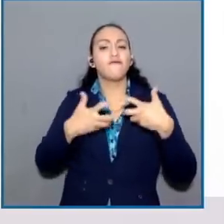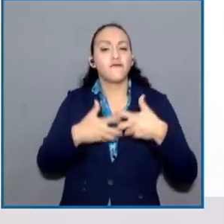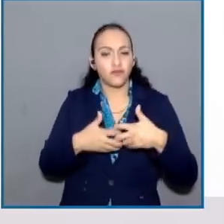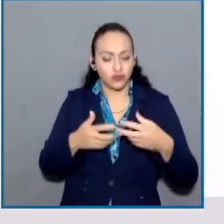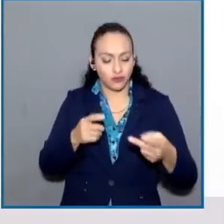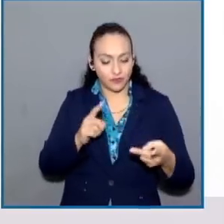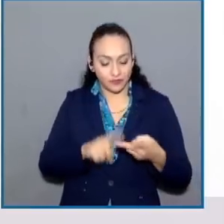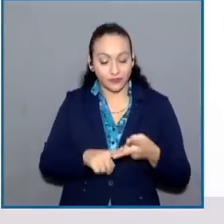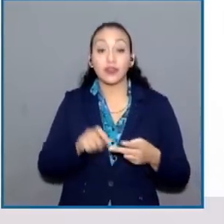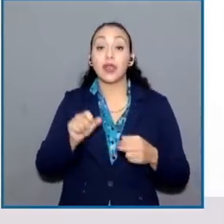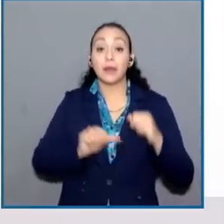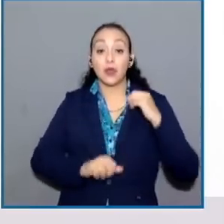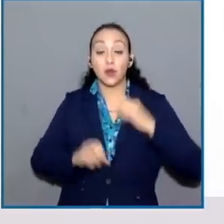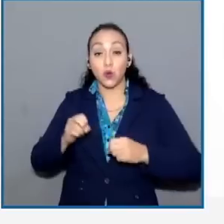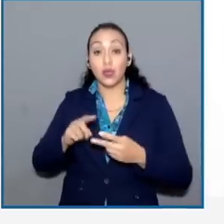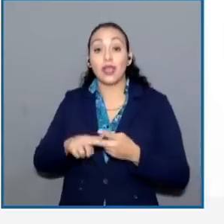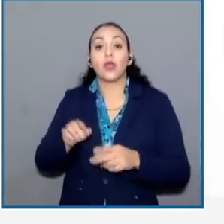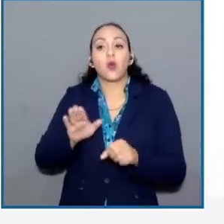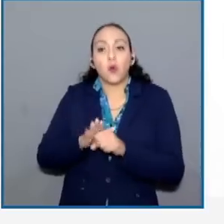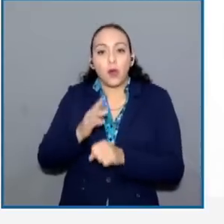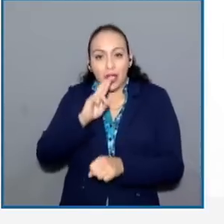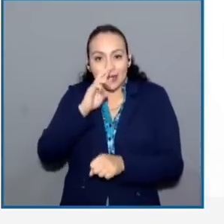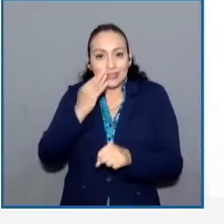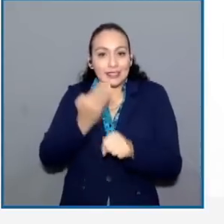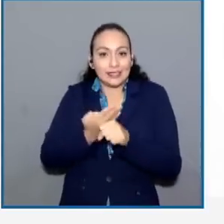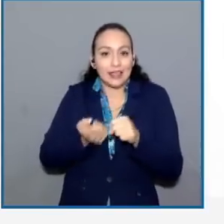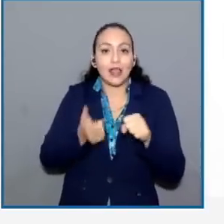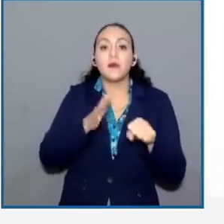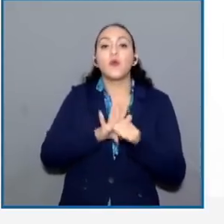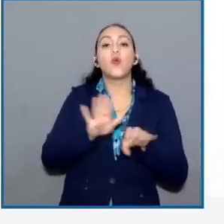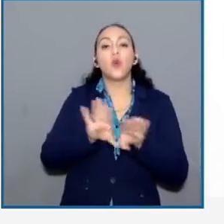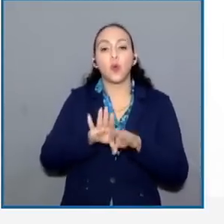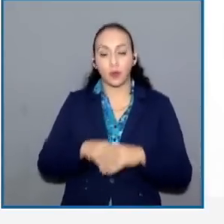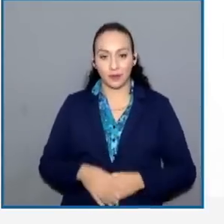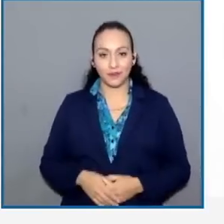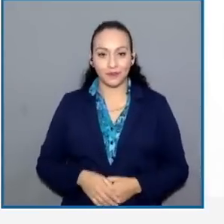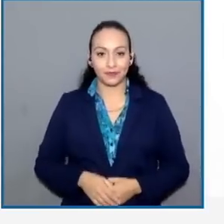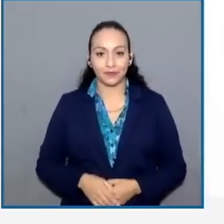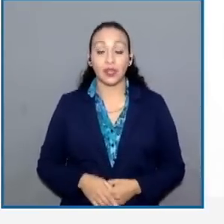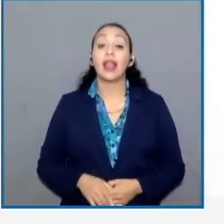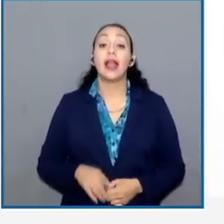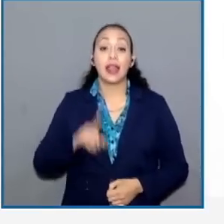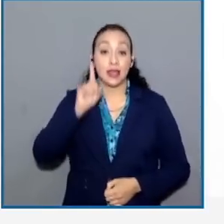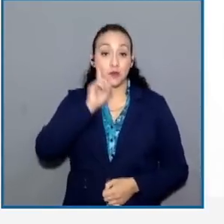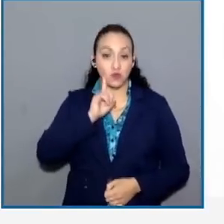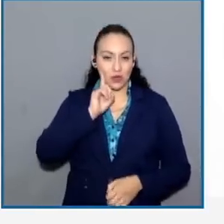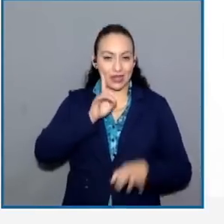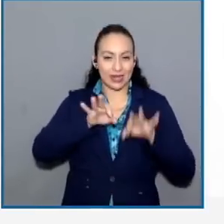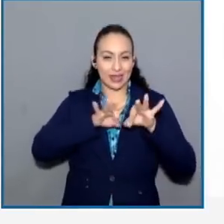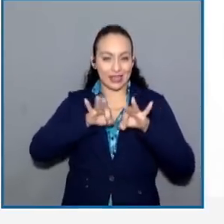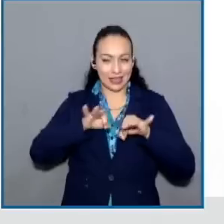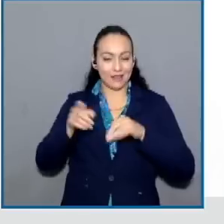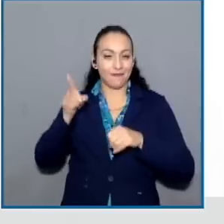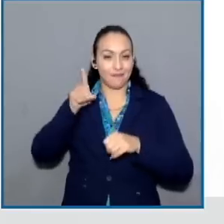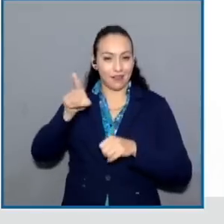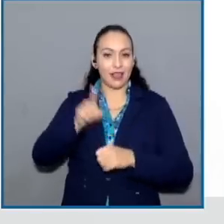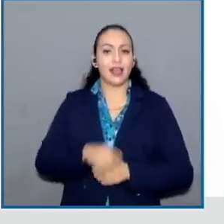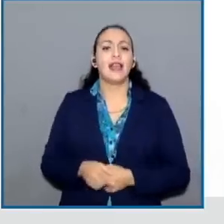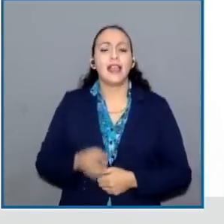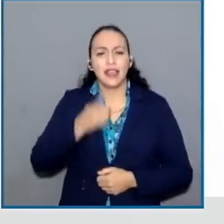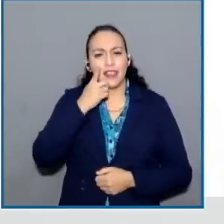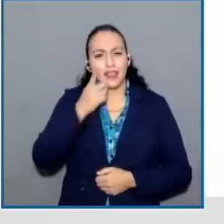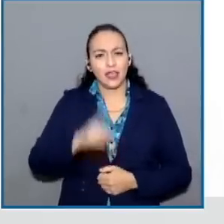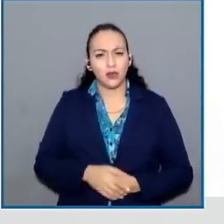de responsabilidades administrativas. La consejera jurídica de la Presidencia detalló que la ley orgánica establece